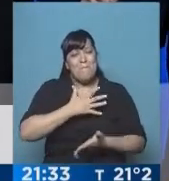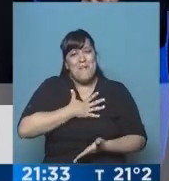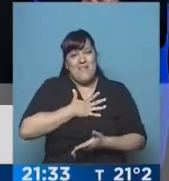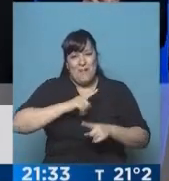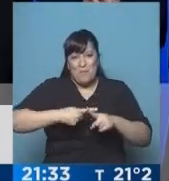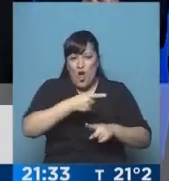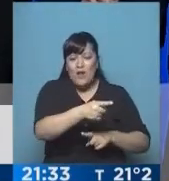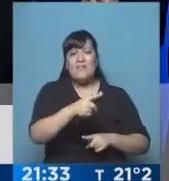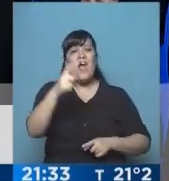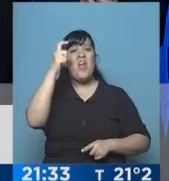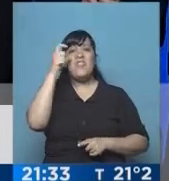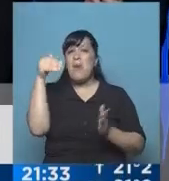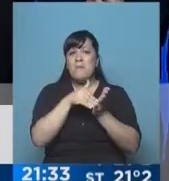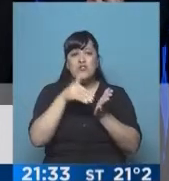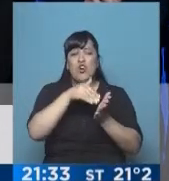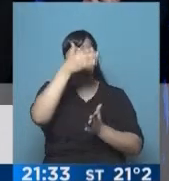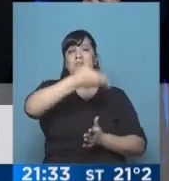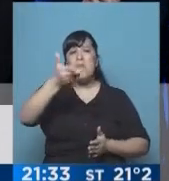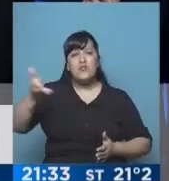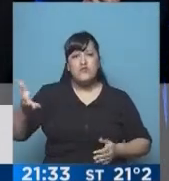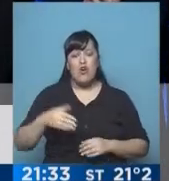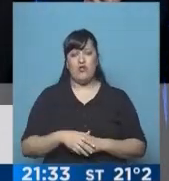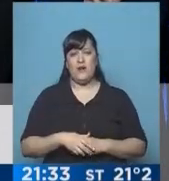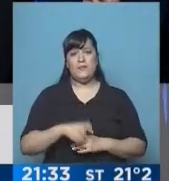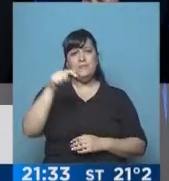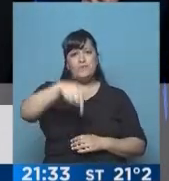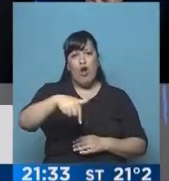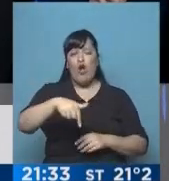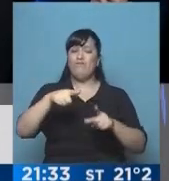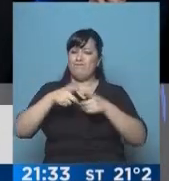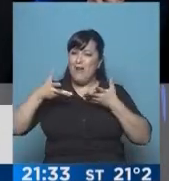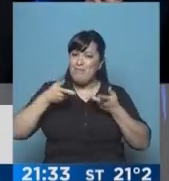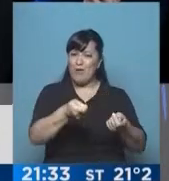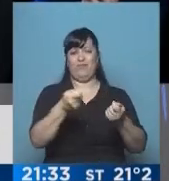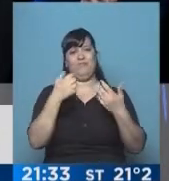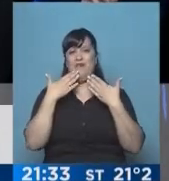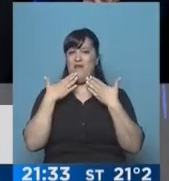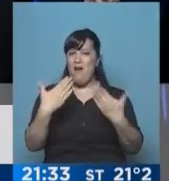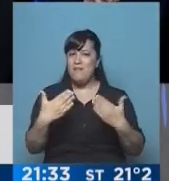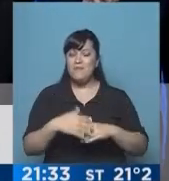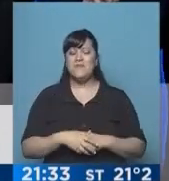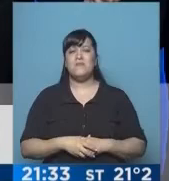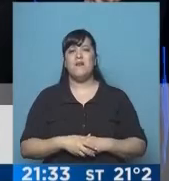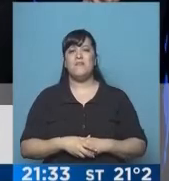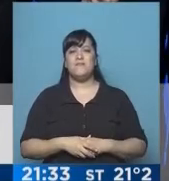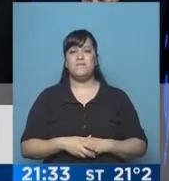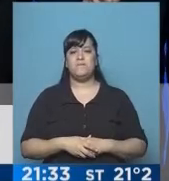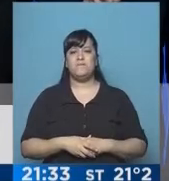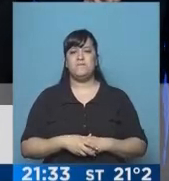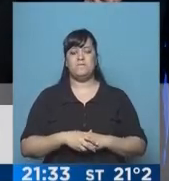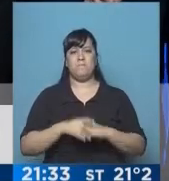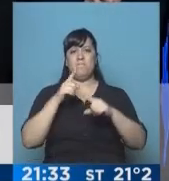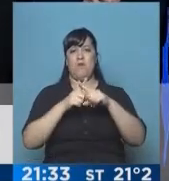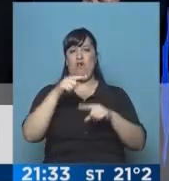los más de 10 millones de ciudadanos que hoy nos dieron un respaldo en función de lo que